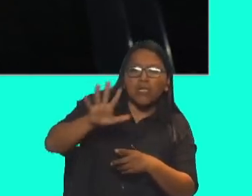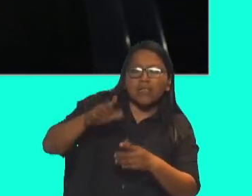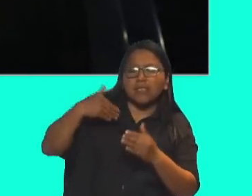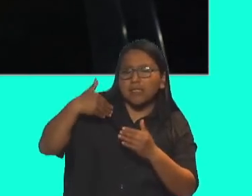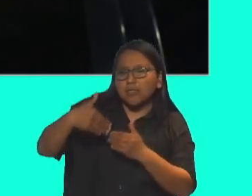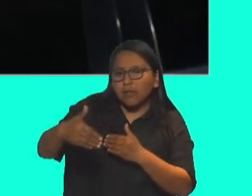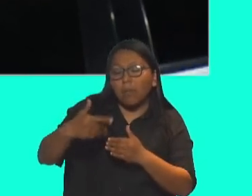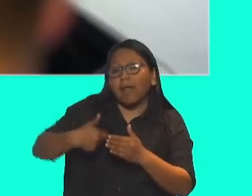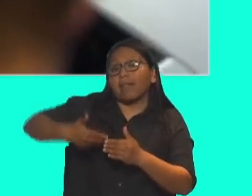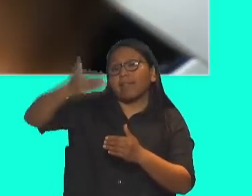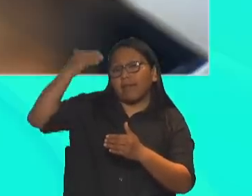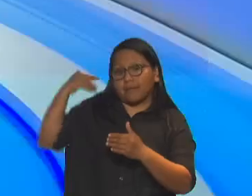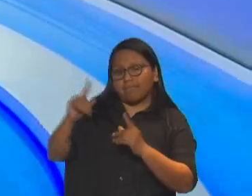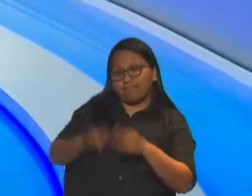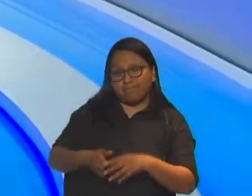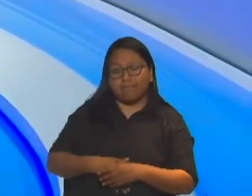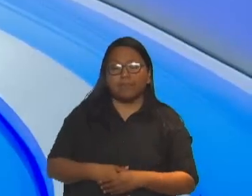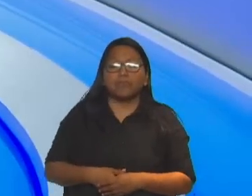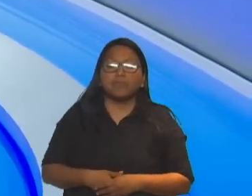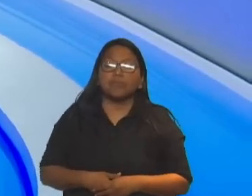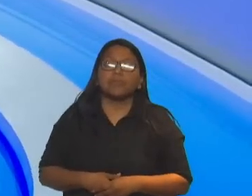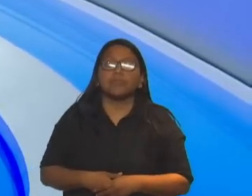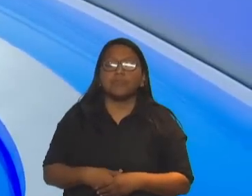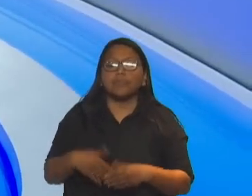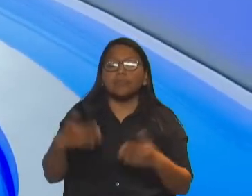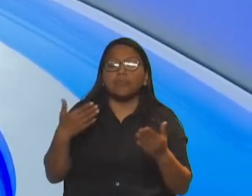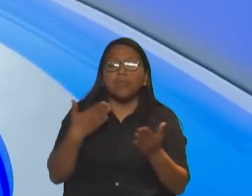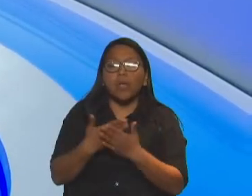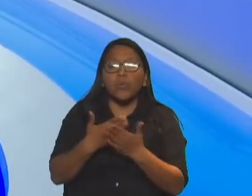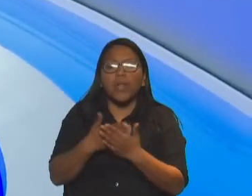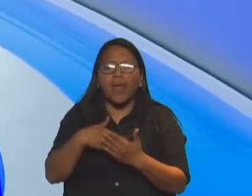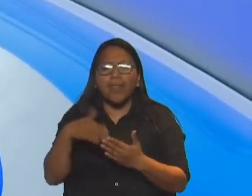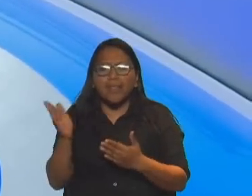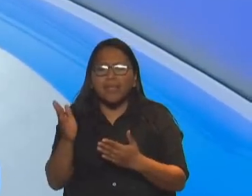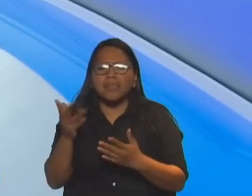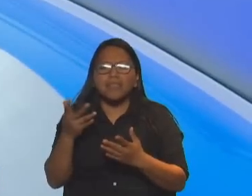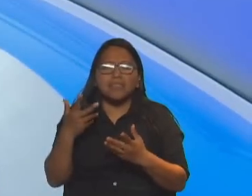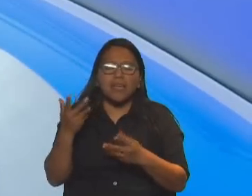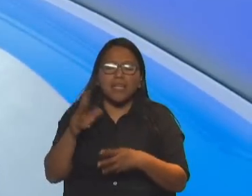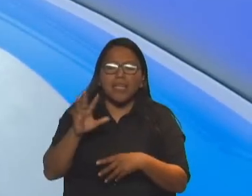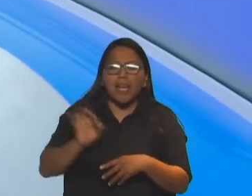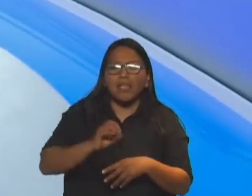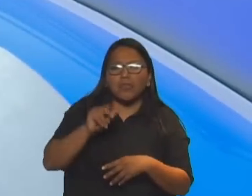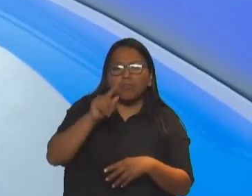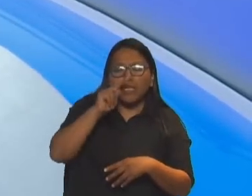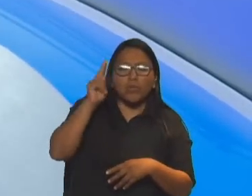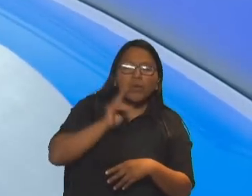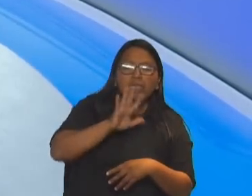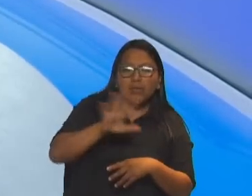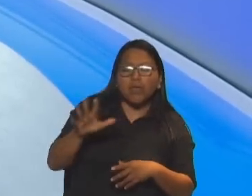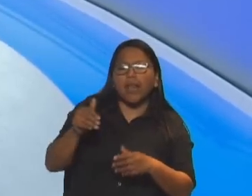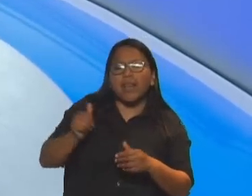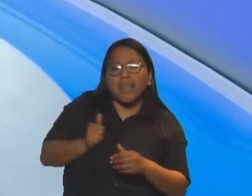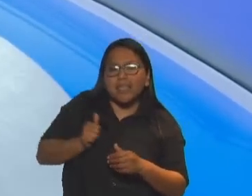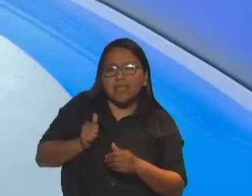ir más atrás hay una derecha acción nada diosa de citadas el caso del bombardeo de plaza de mayo- nervión 55 bueno la dictadura militar